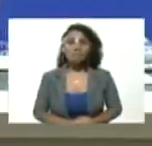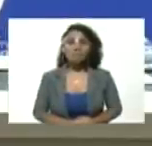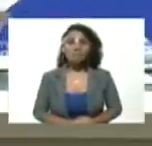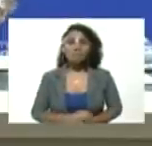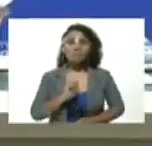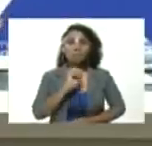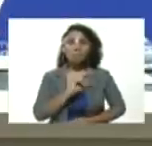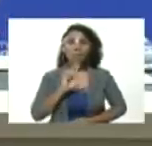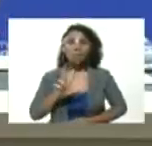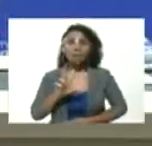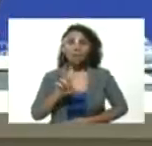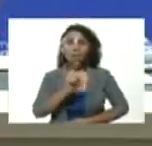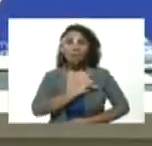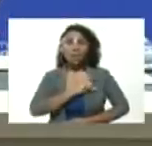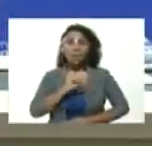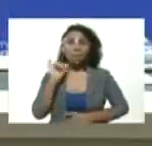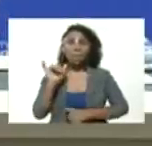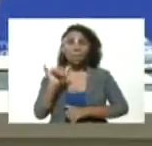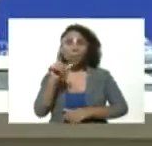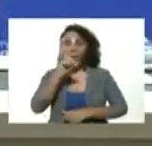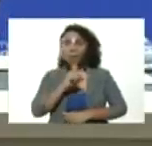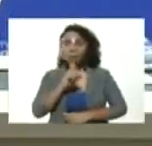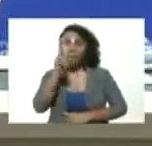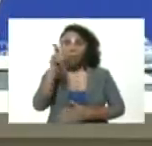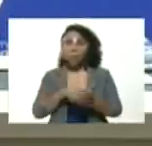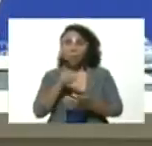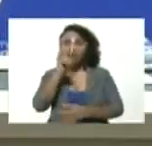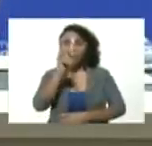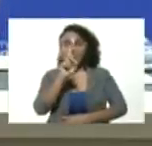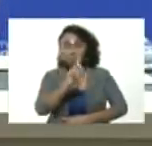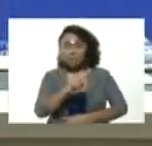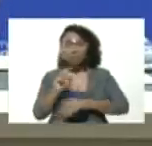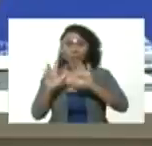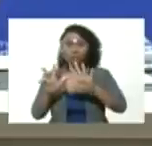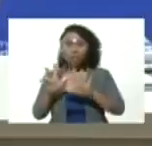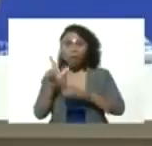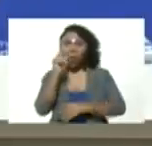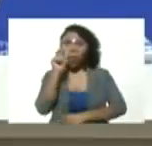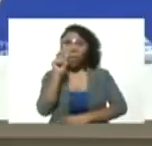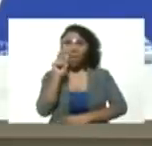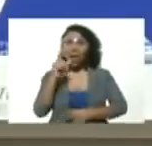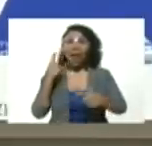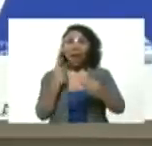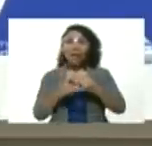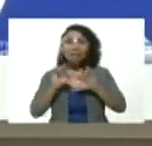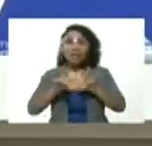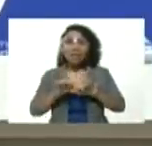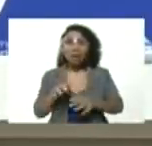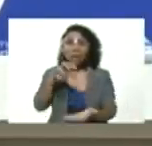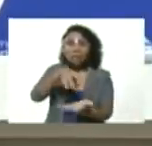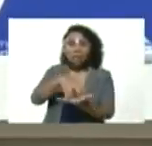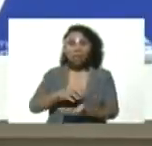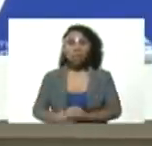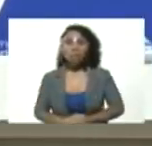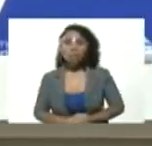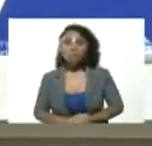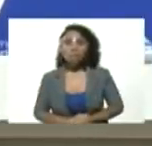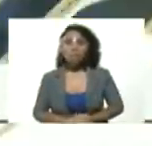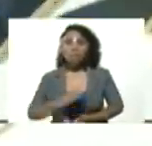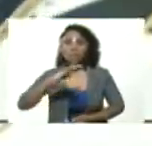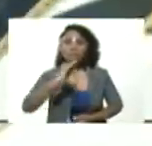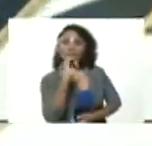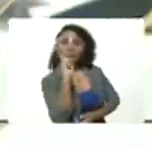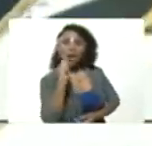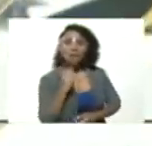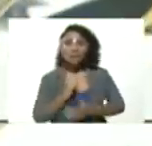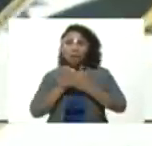23 de enero también del mismo año del 2018, Pompeo, exsecretario de Estado, la CIA ayudó a las